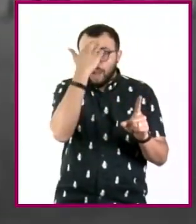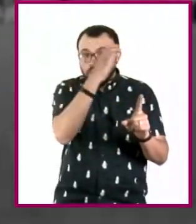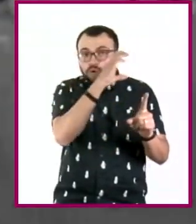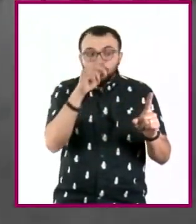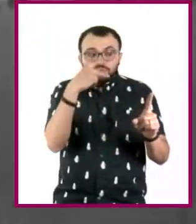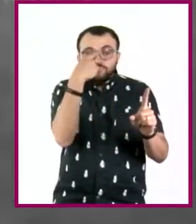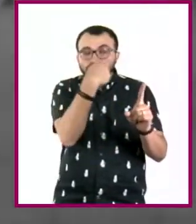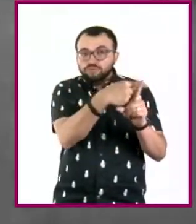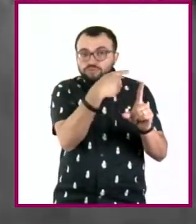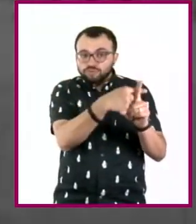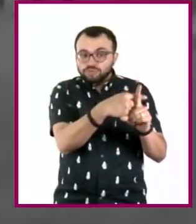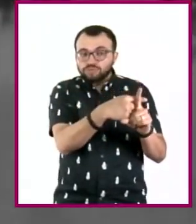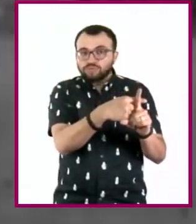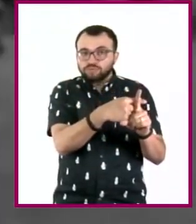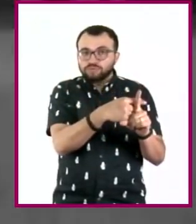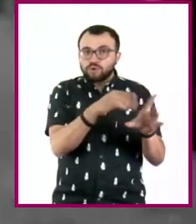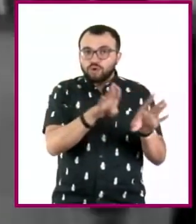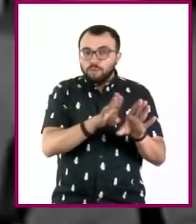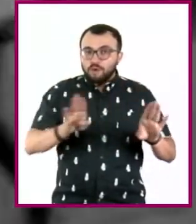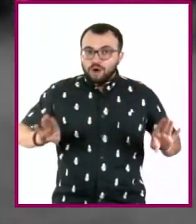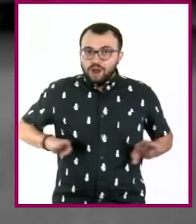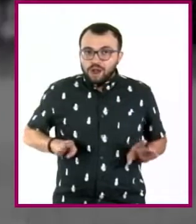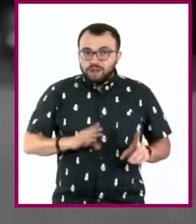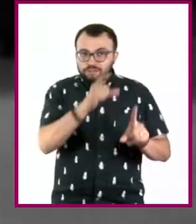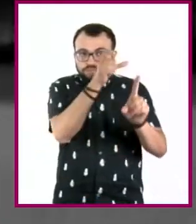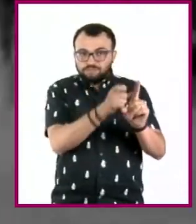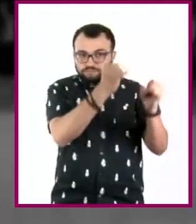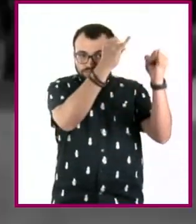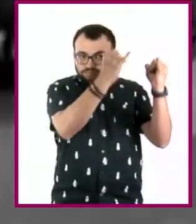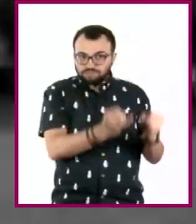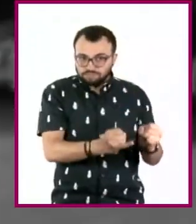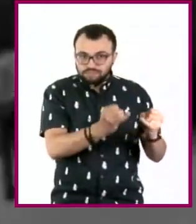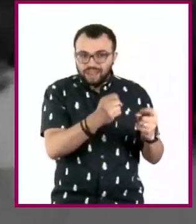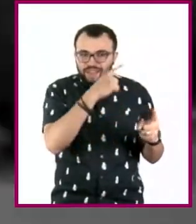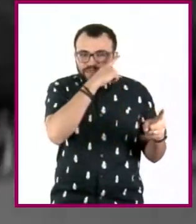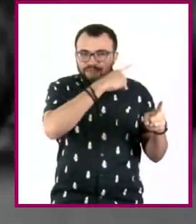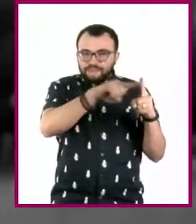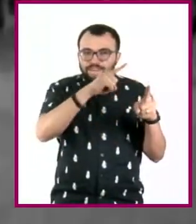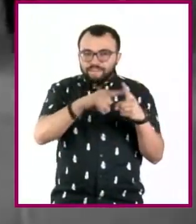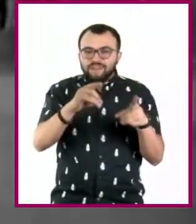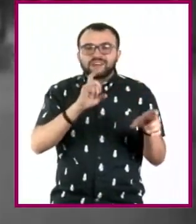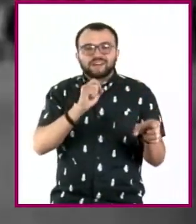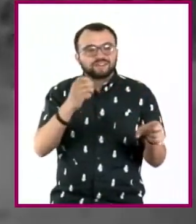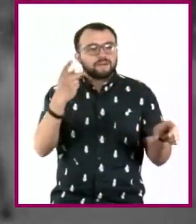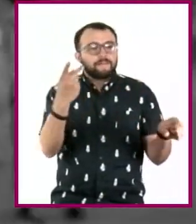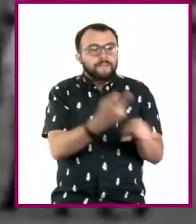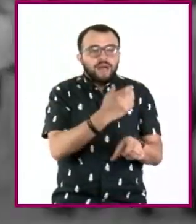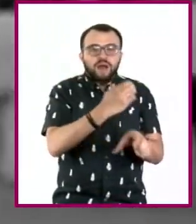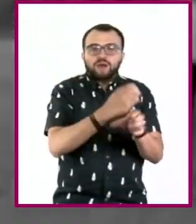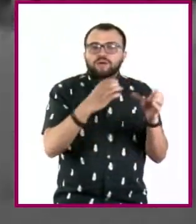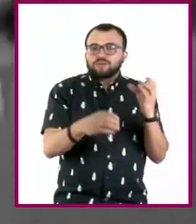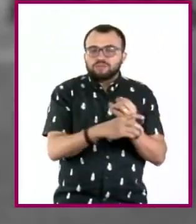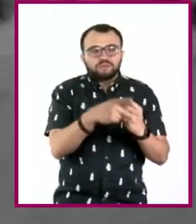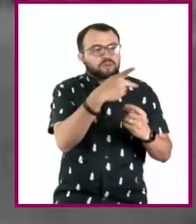la heterogeneidad de los jóvenes, los diferentes contextos, trayectorias,